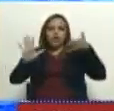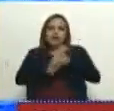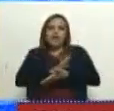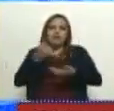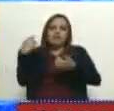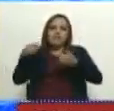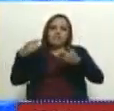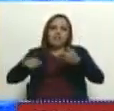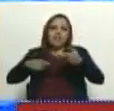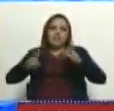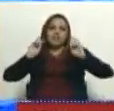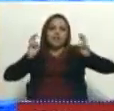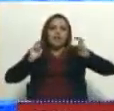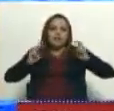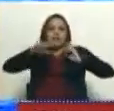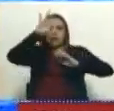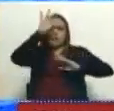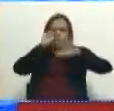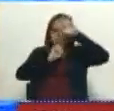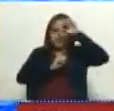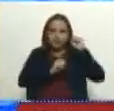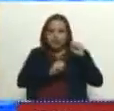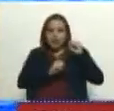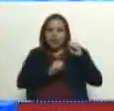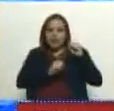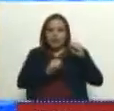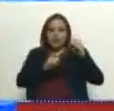áreas de conocimiento